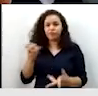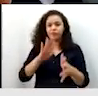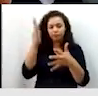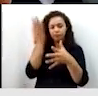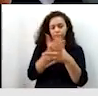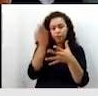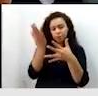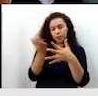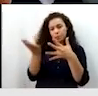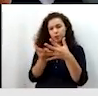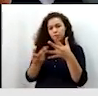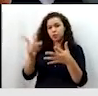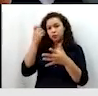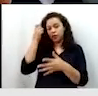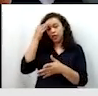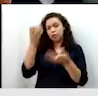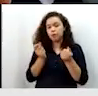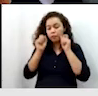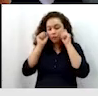en su tiempo que están activos.